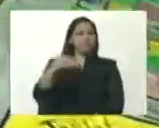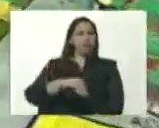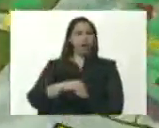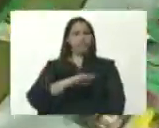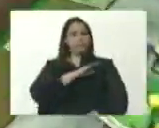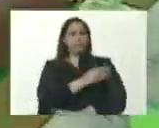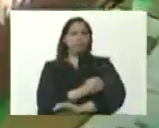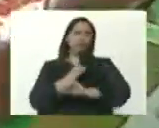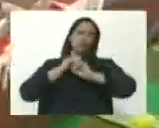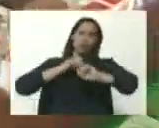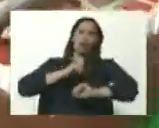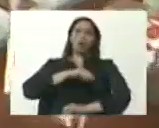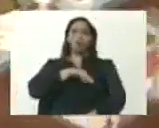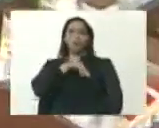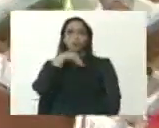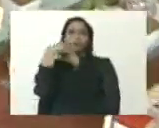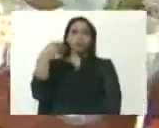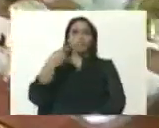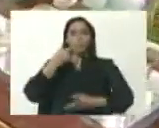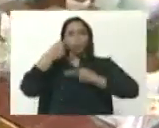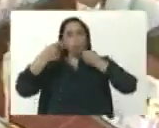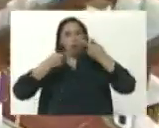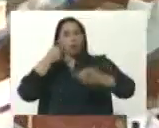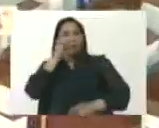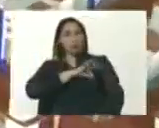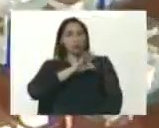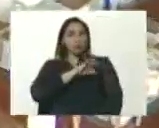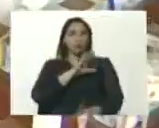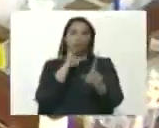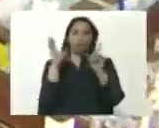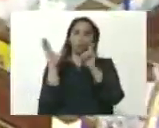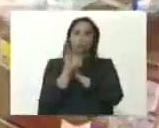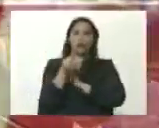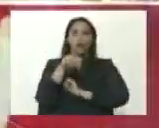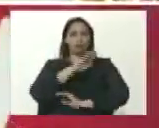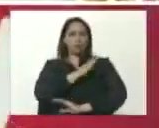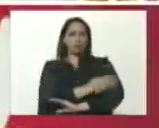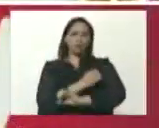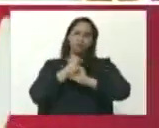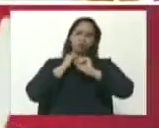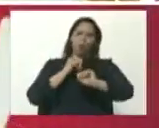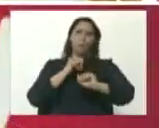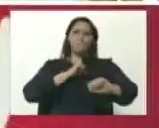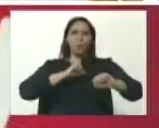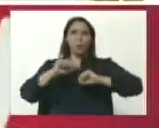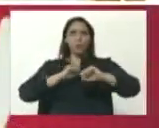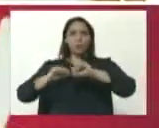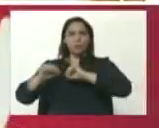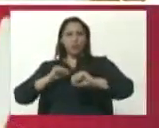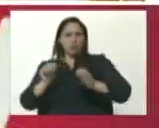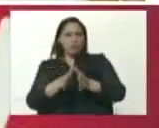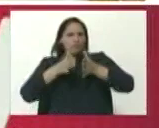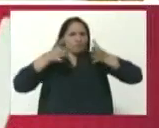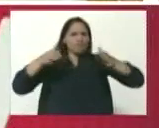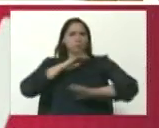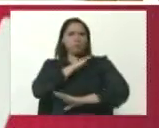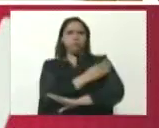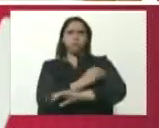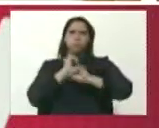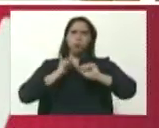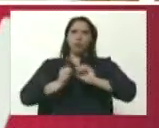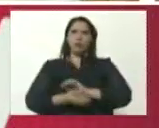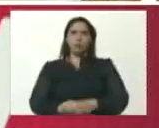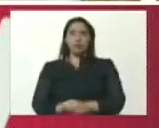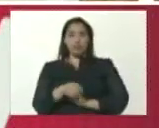una fuerza espiritual, política, sociocultural, es un poderoso movimiento de movimientos, es